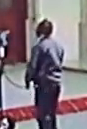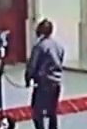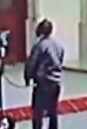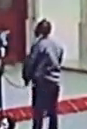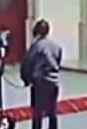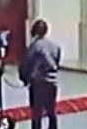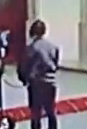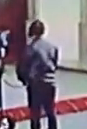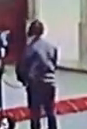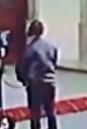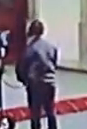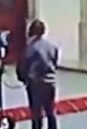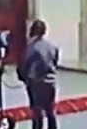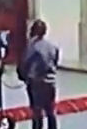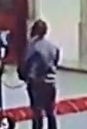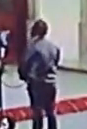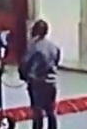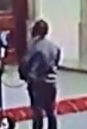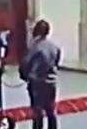independientes